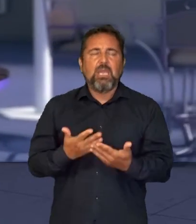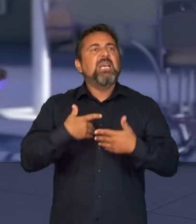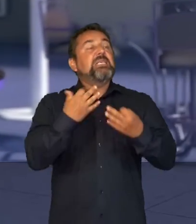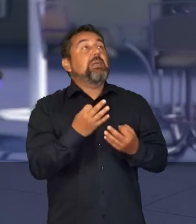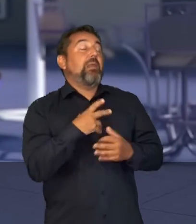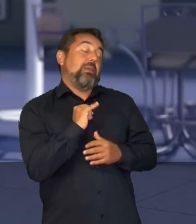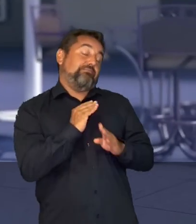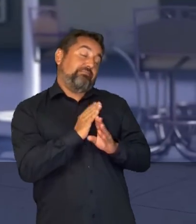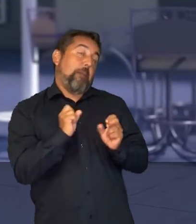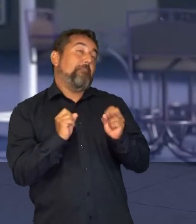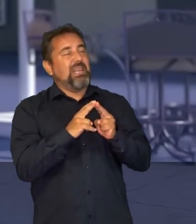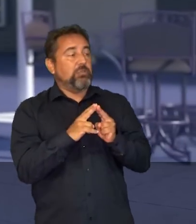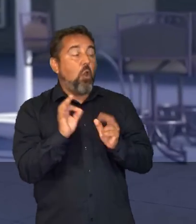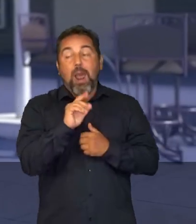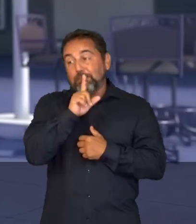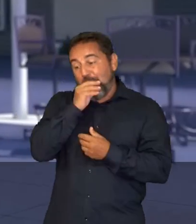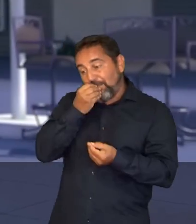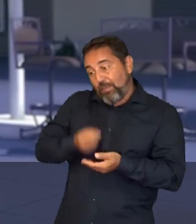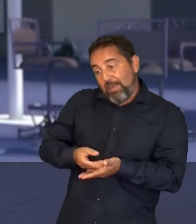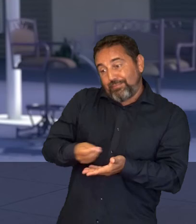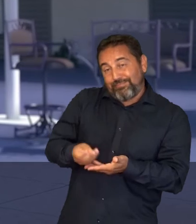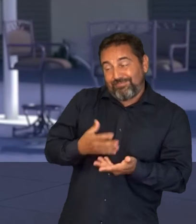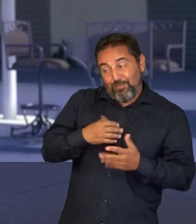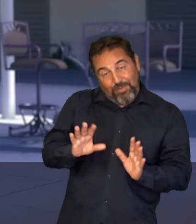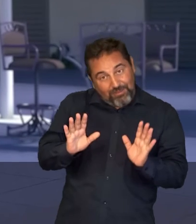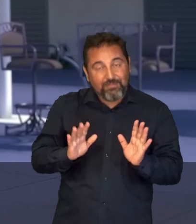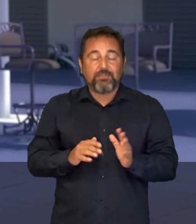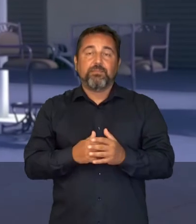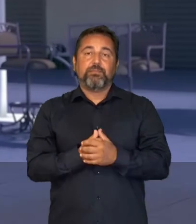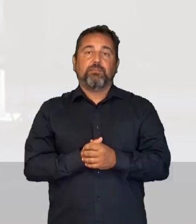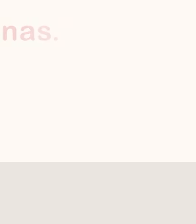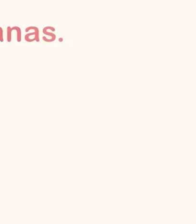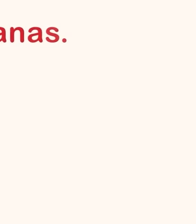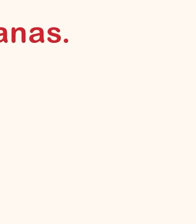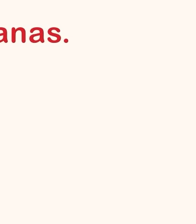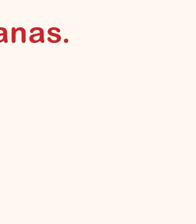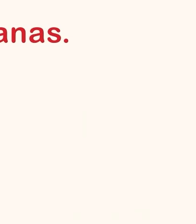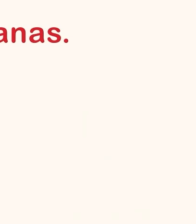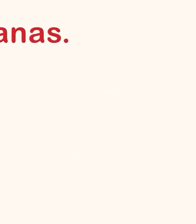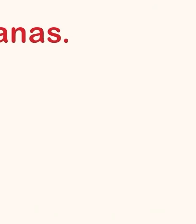personas con discapacidad. ¿Siempre nos quedará París? O echar de comer a las palomas.